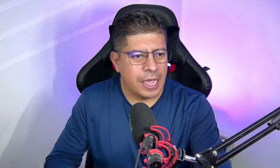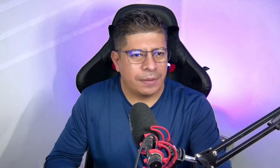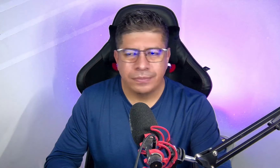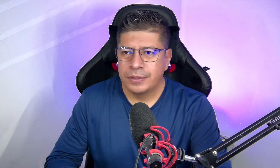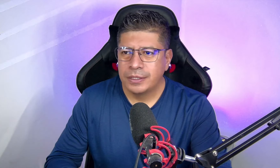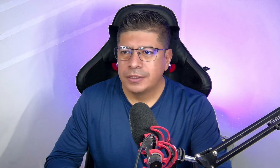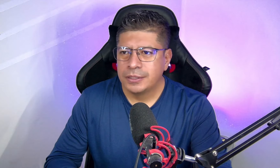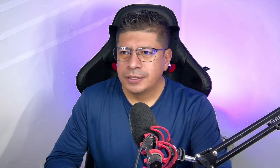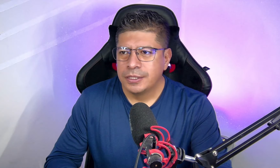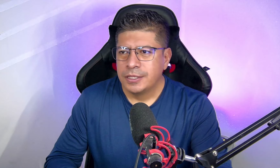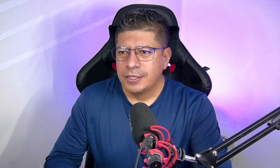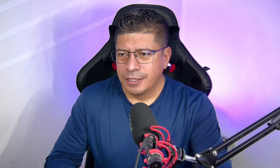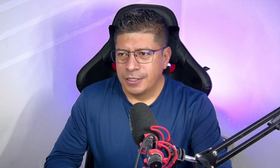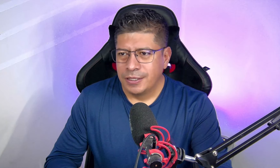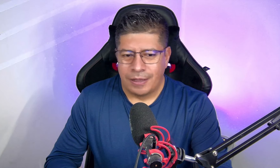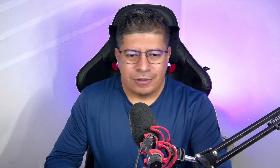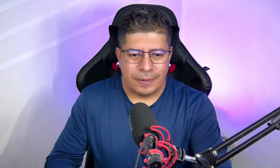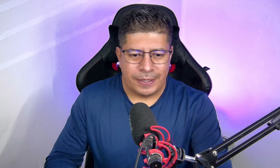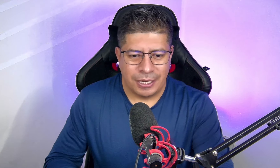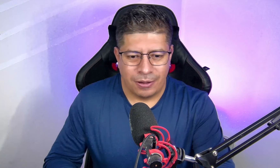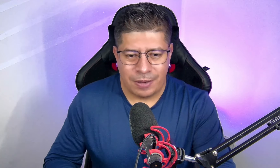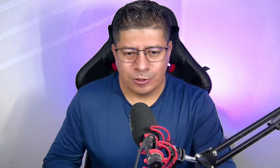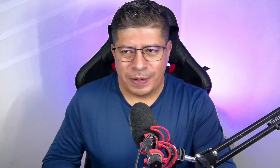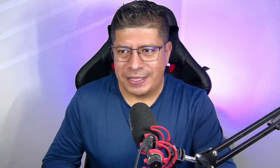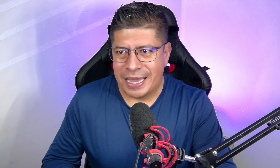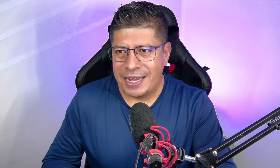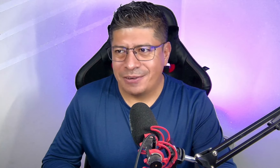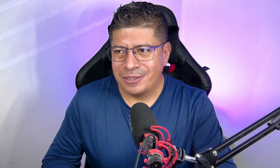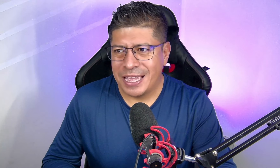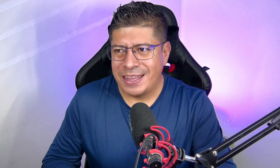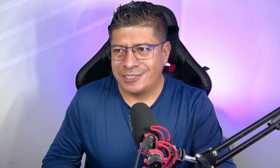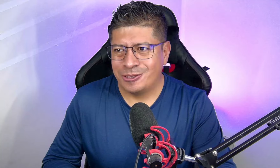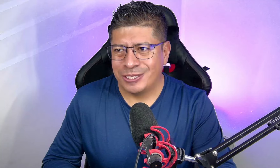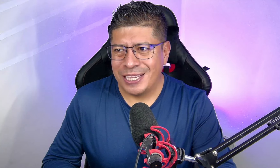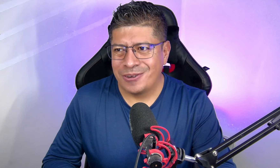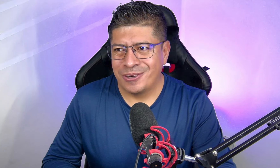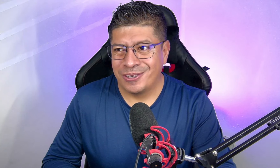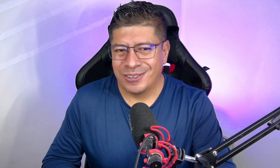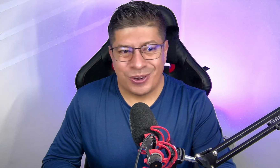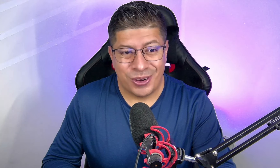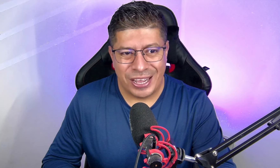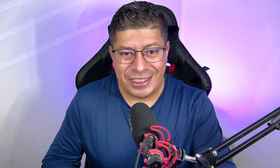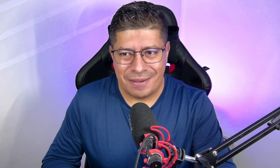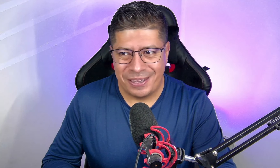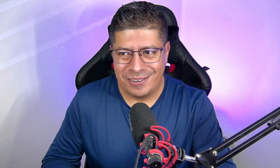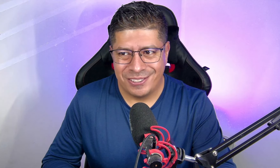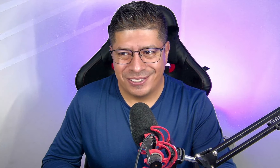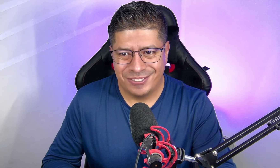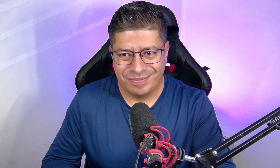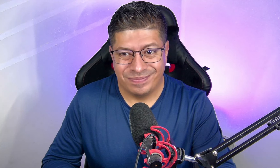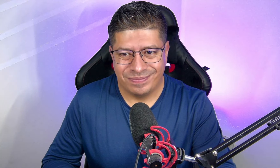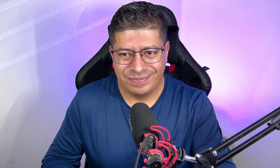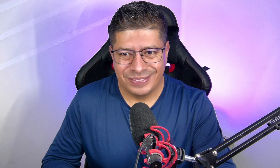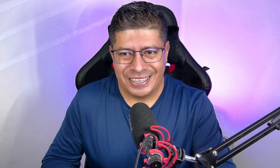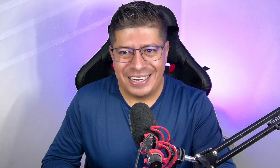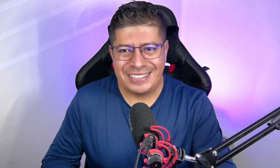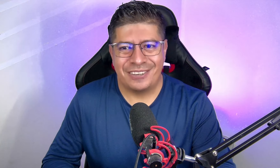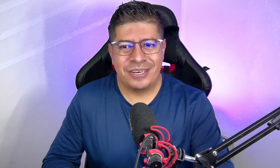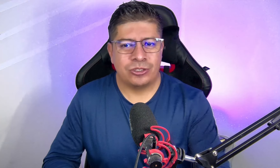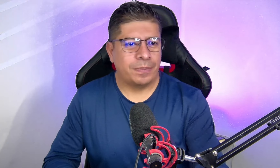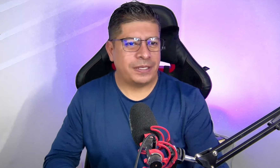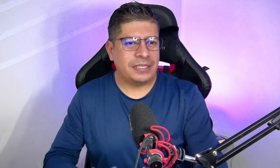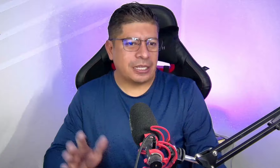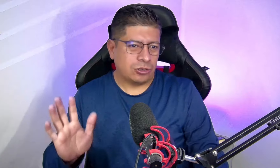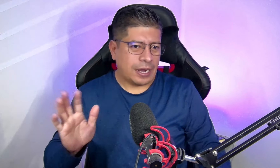y ya vamos a ver si logramos platicar en un día de estos ahí con con Loret amigos ahí les